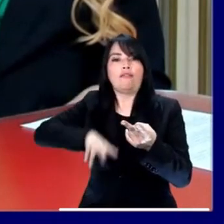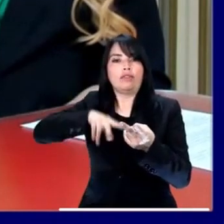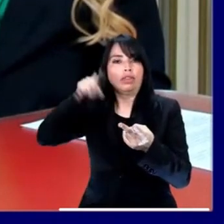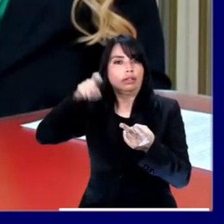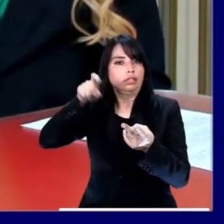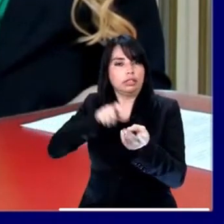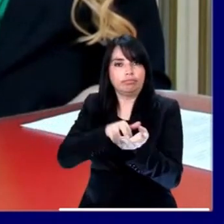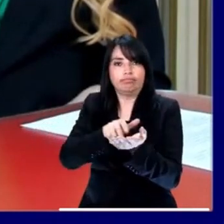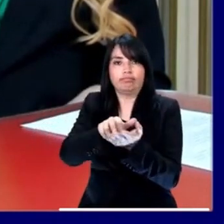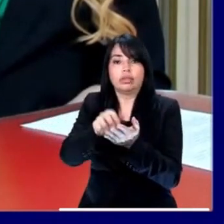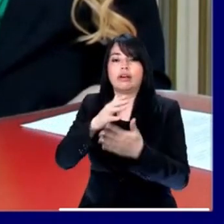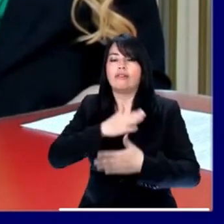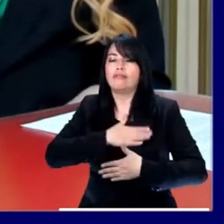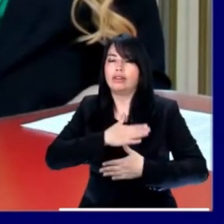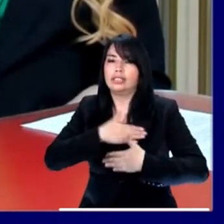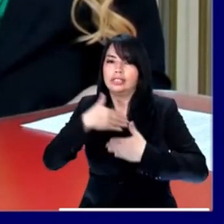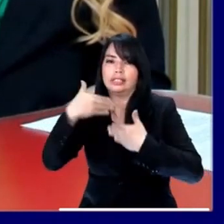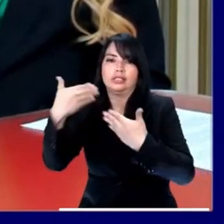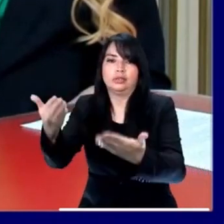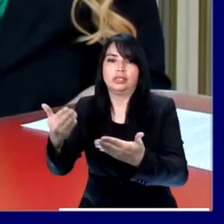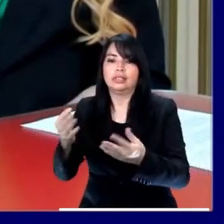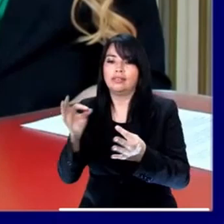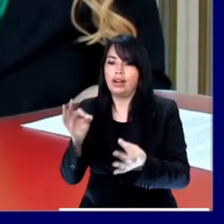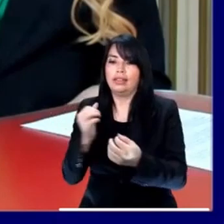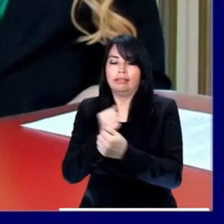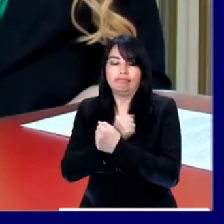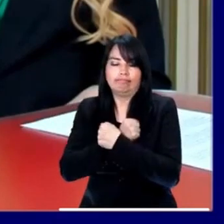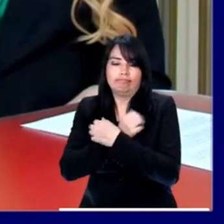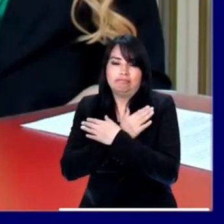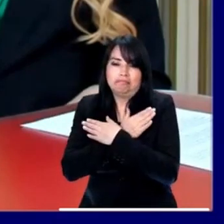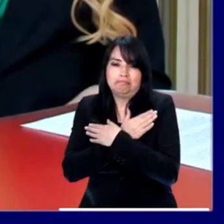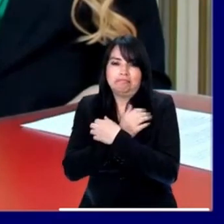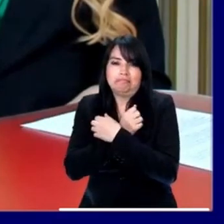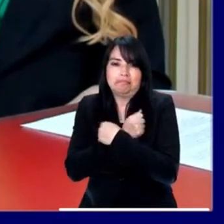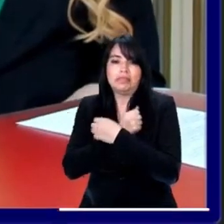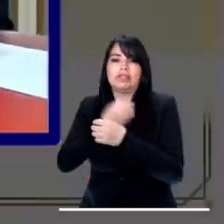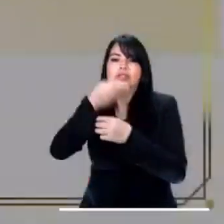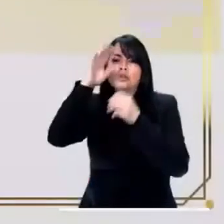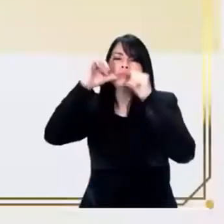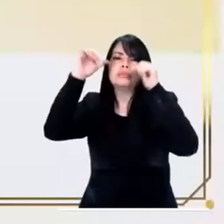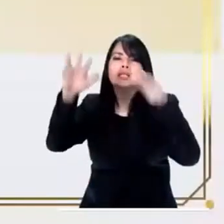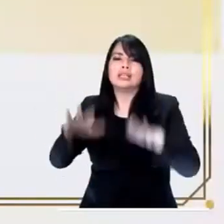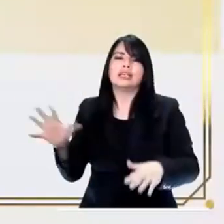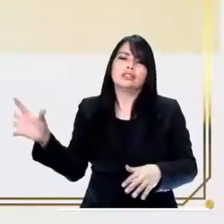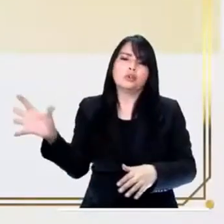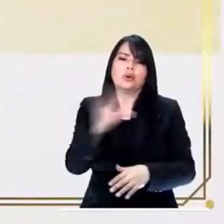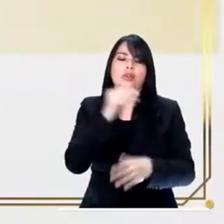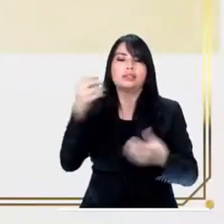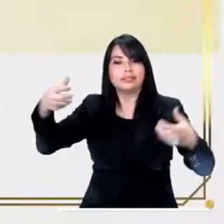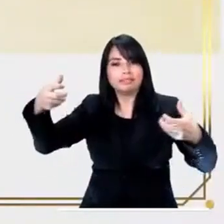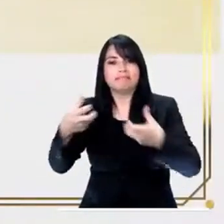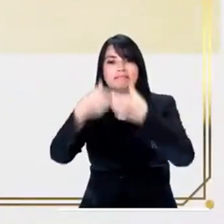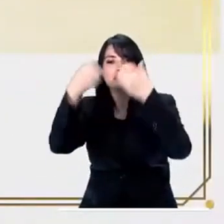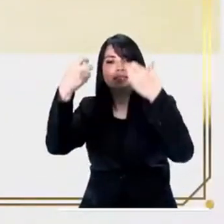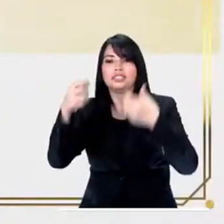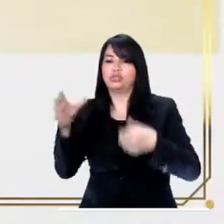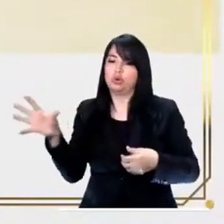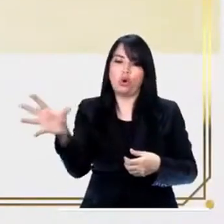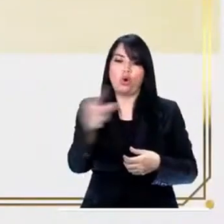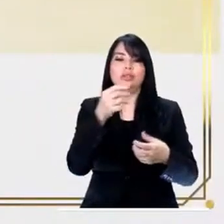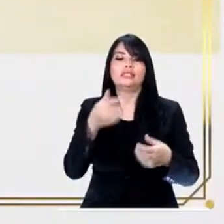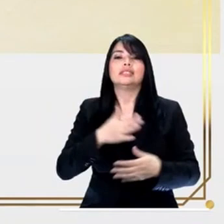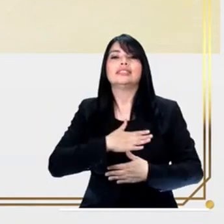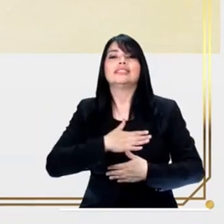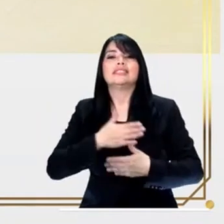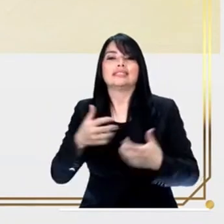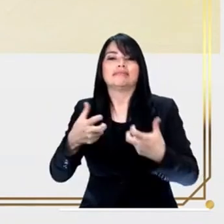los felicitamos con mucho cariño. Así que Dios los bendiga a todos. Brindemos por todos. Salud. Salud.